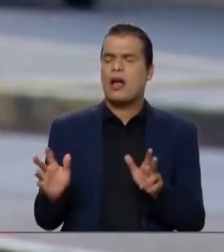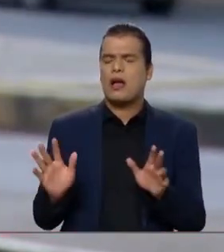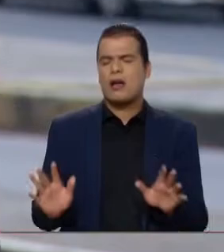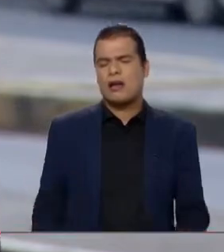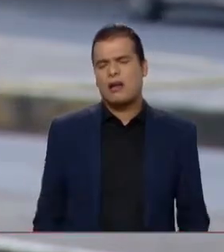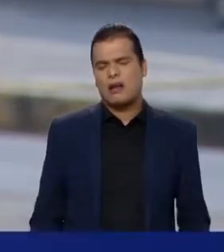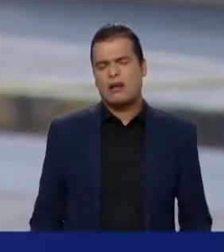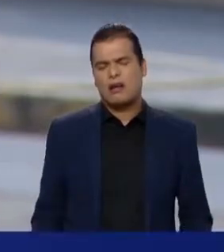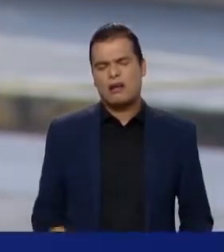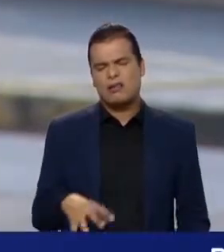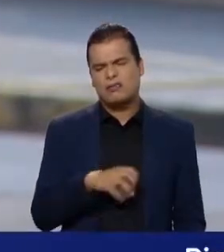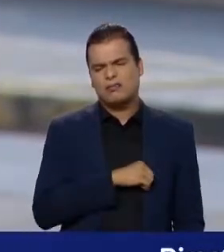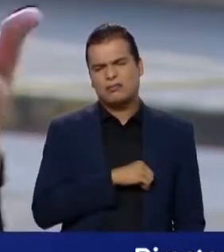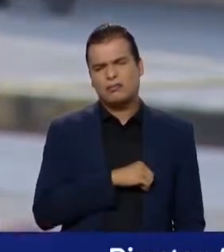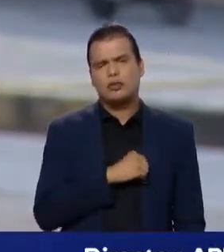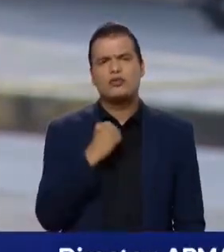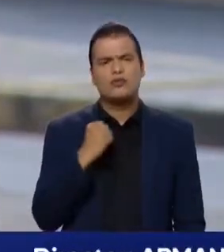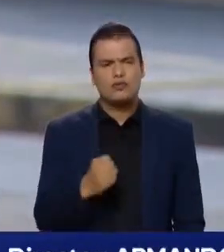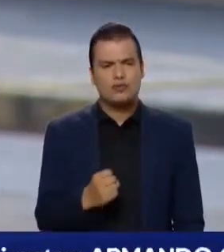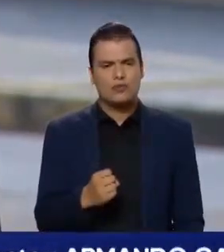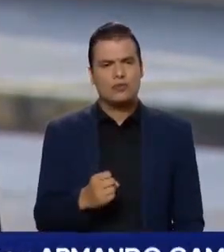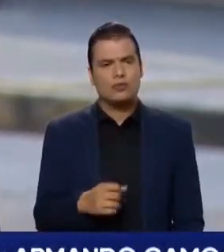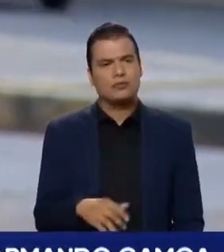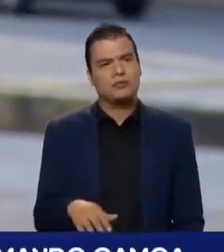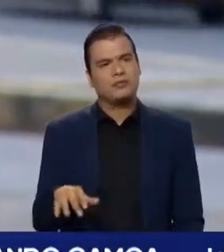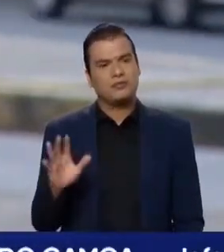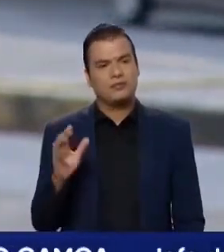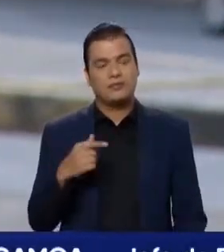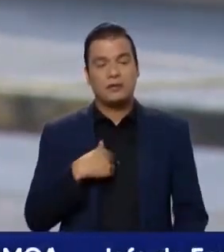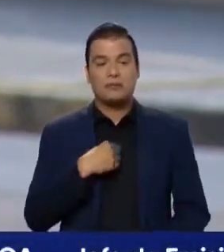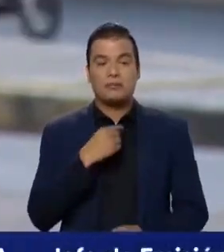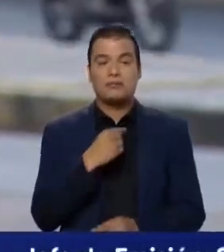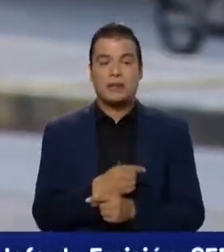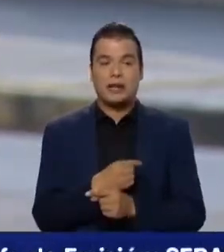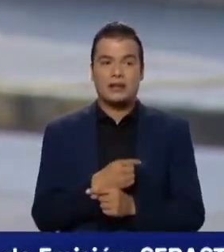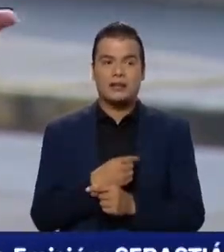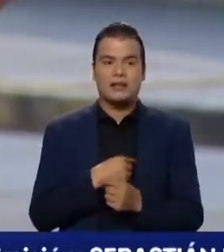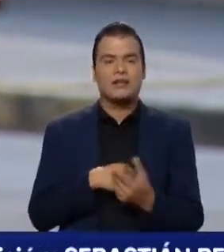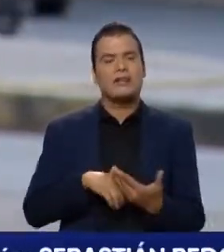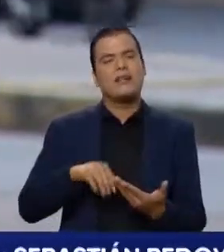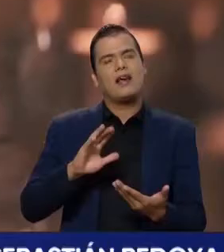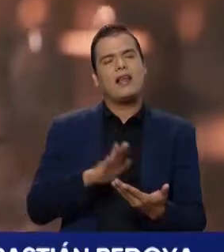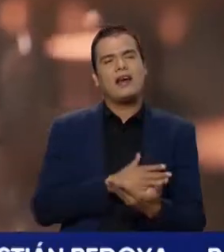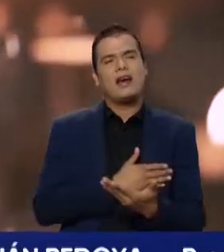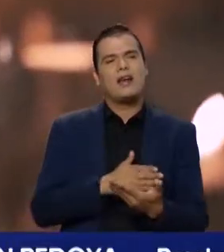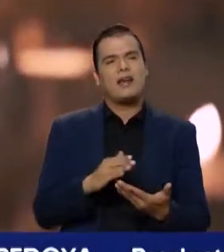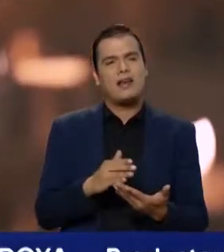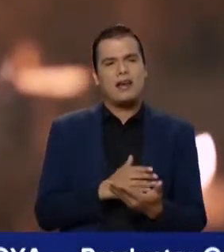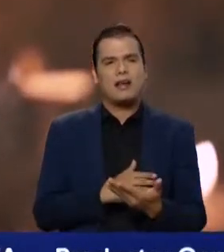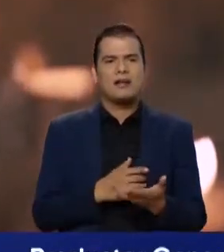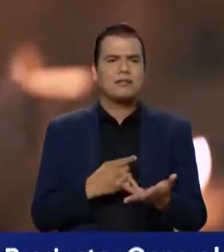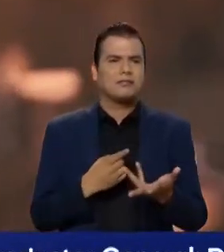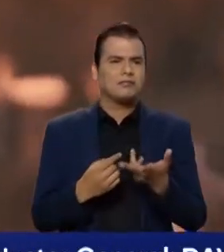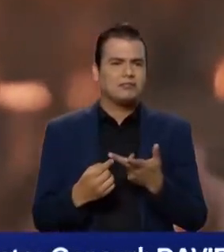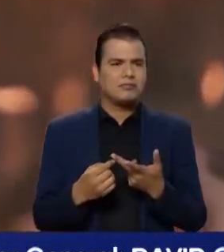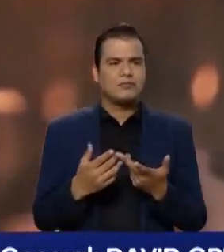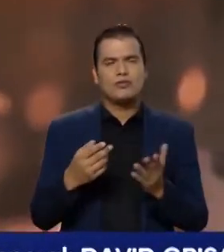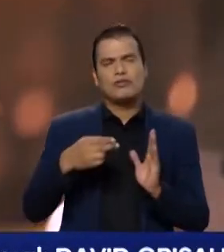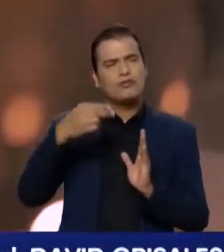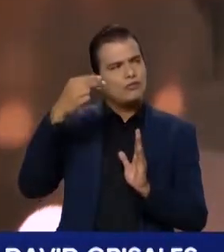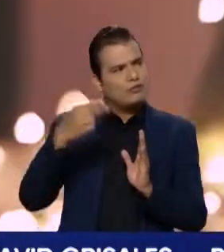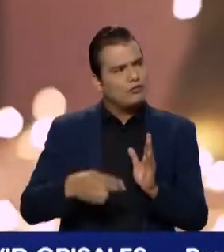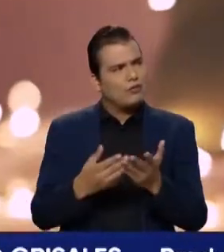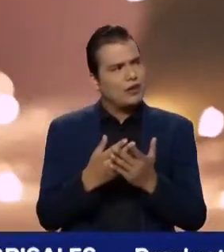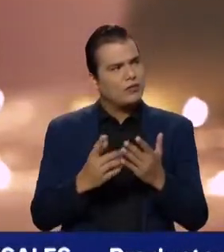nada. Puedo decir que me pasó y como todas mis canciones me baso en mis historias, en lo que me va